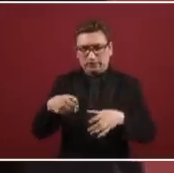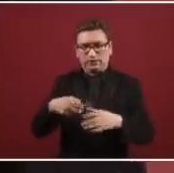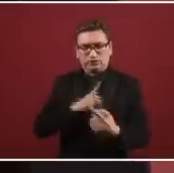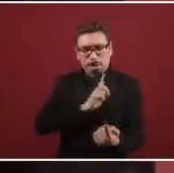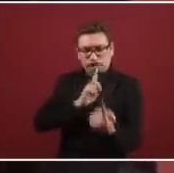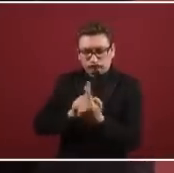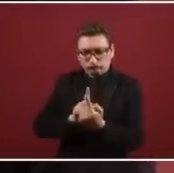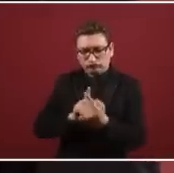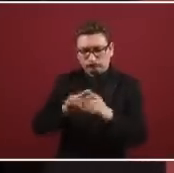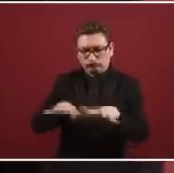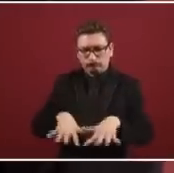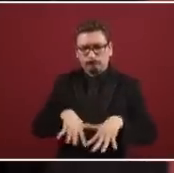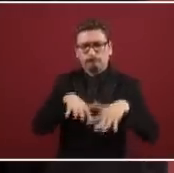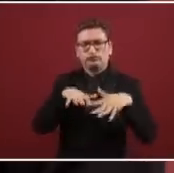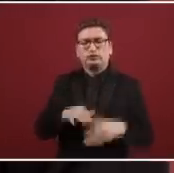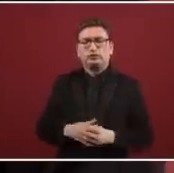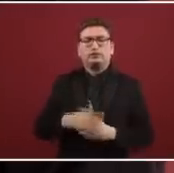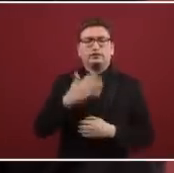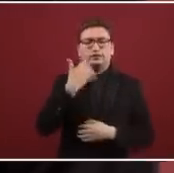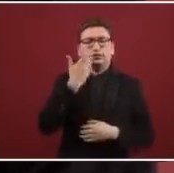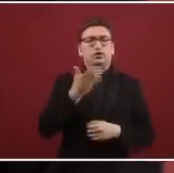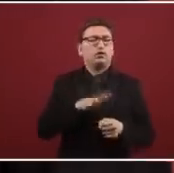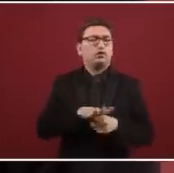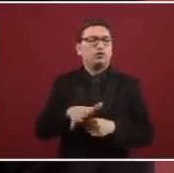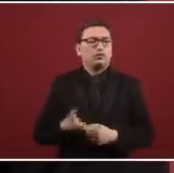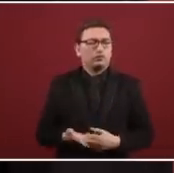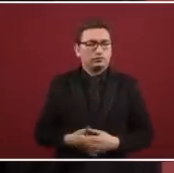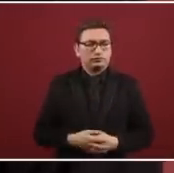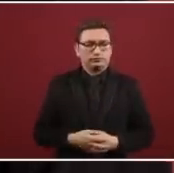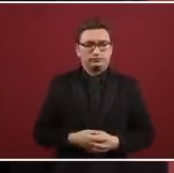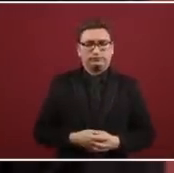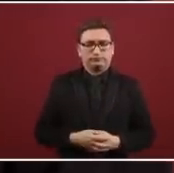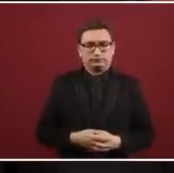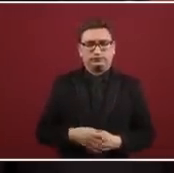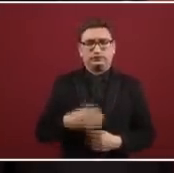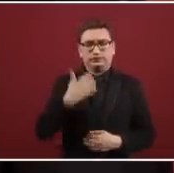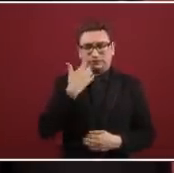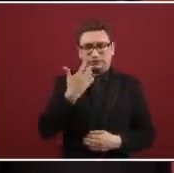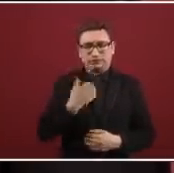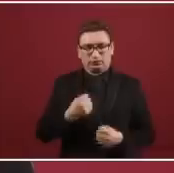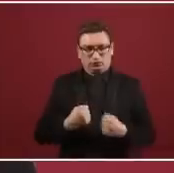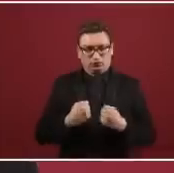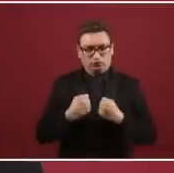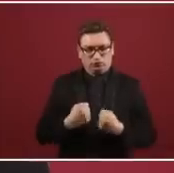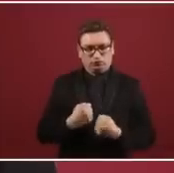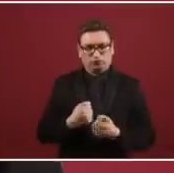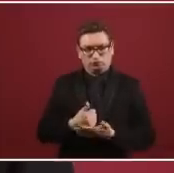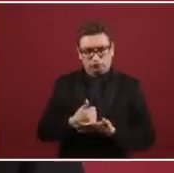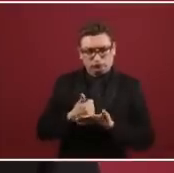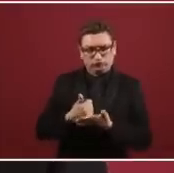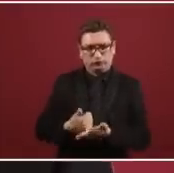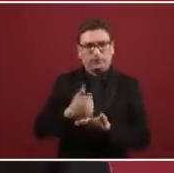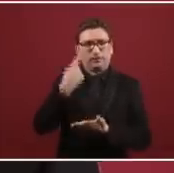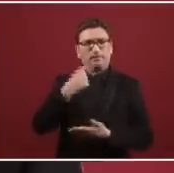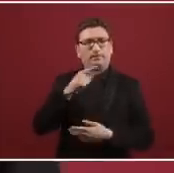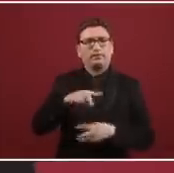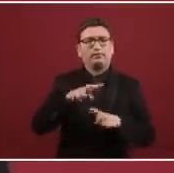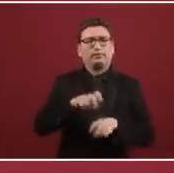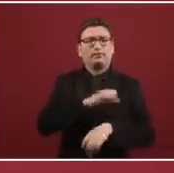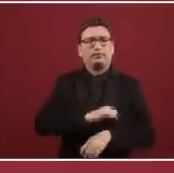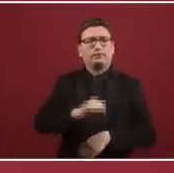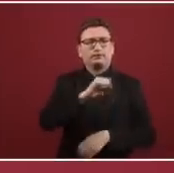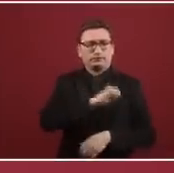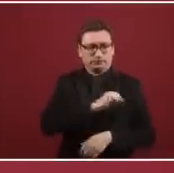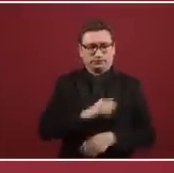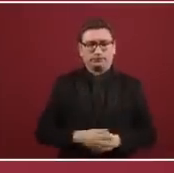porque queremos iniciar el fortalecimiento del sector salud. Ya se